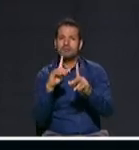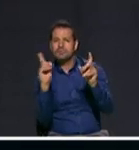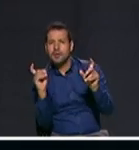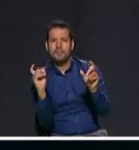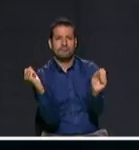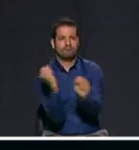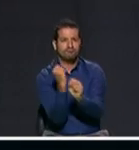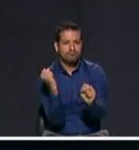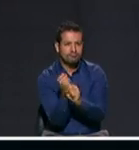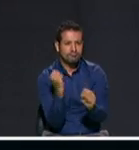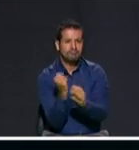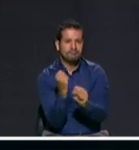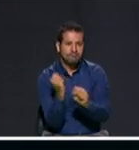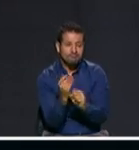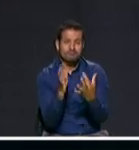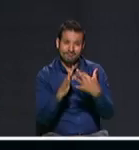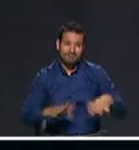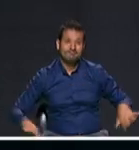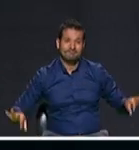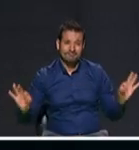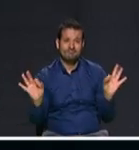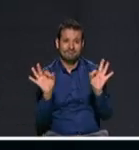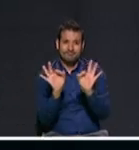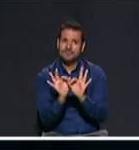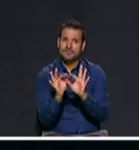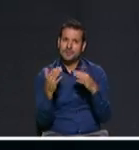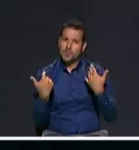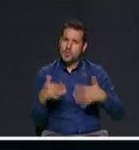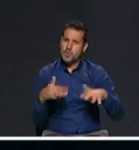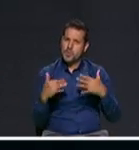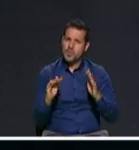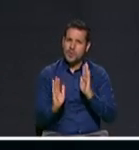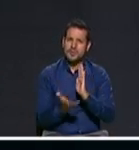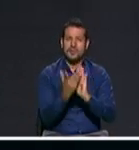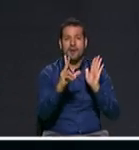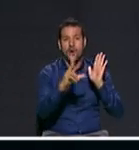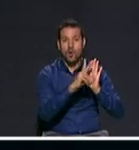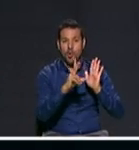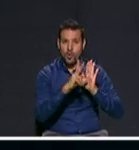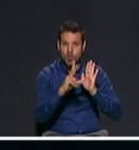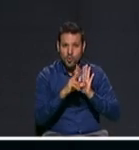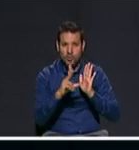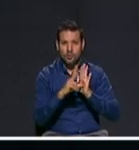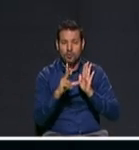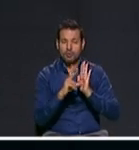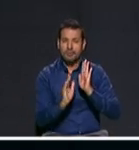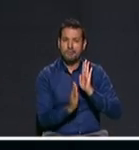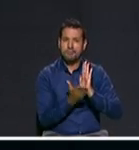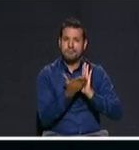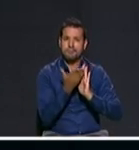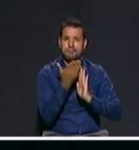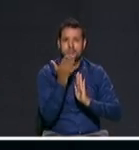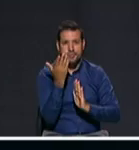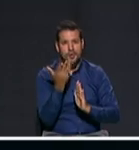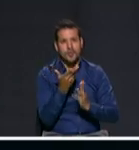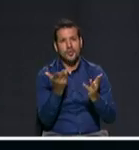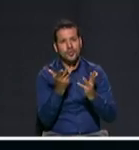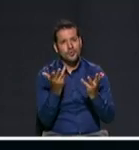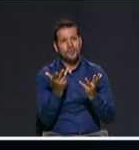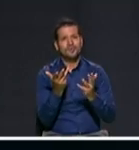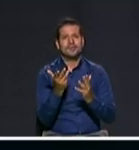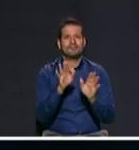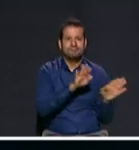es lo importante vamos a mejorar el tema de hoteles un hotel en la villa suramericana un